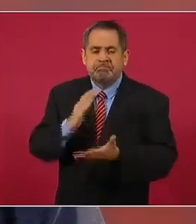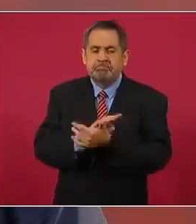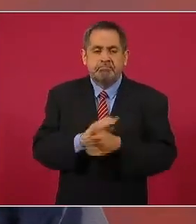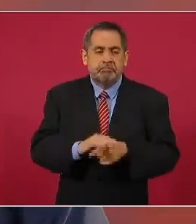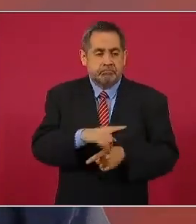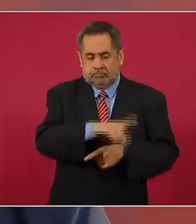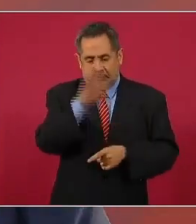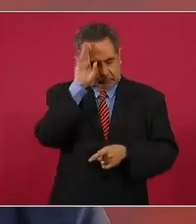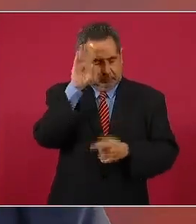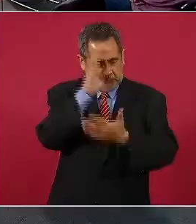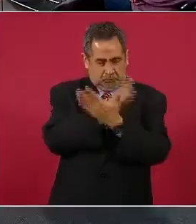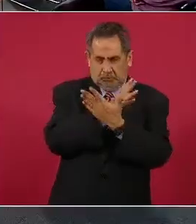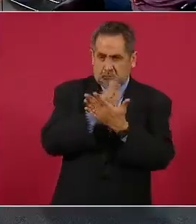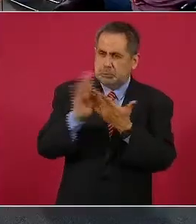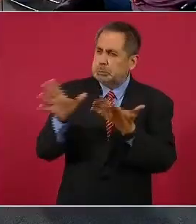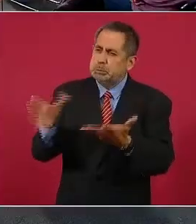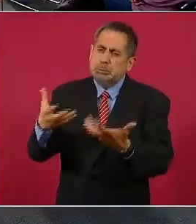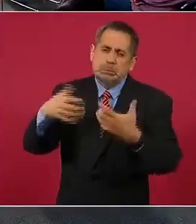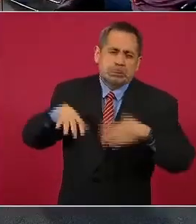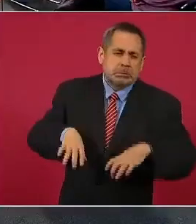que se cometían.